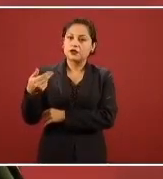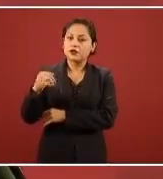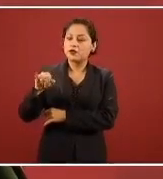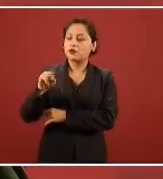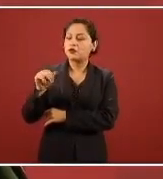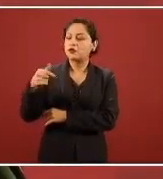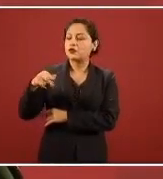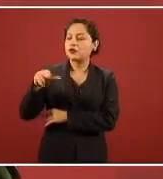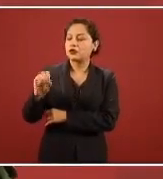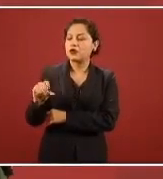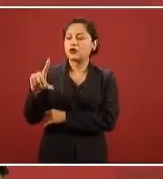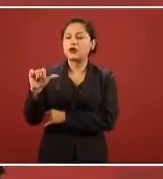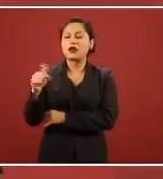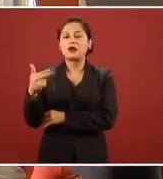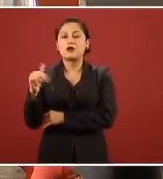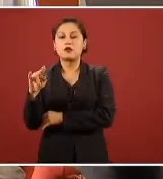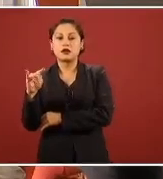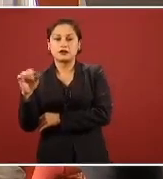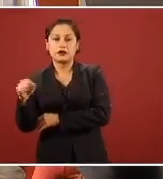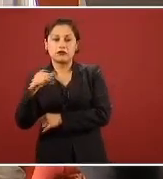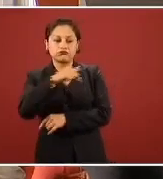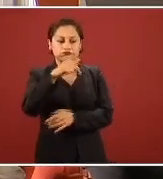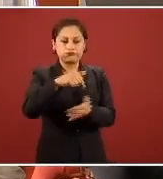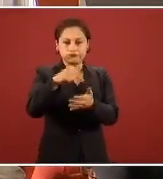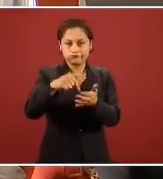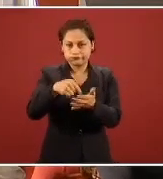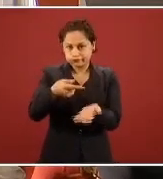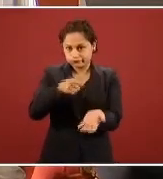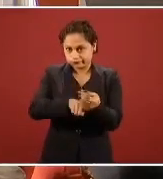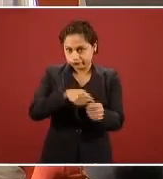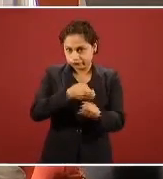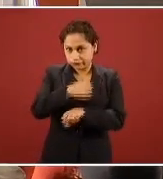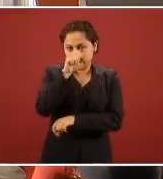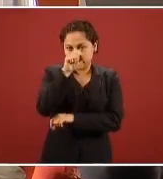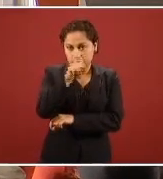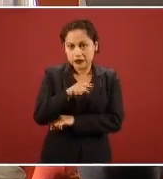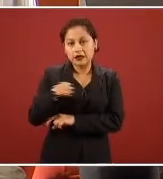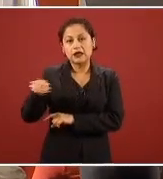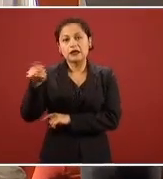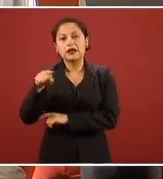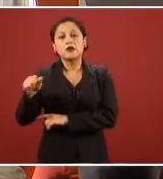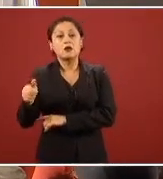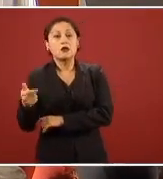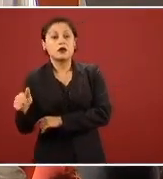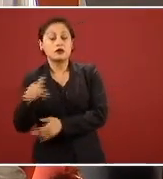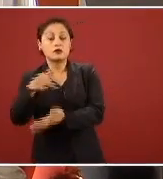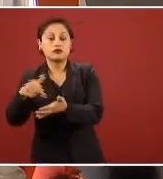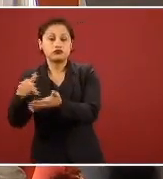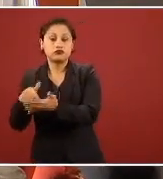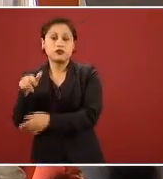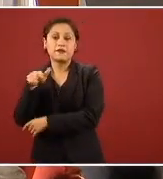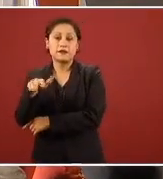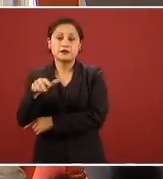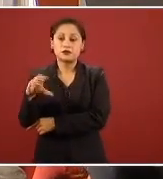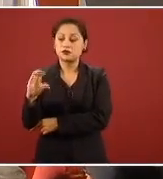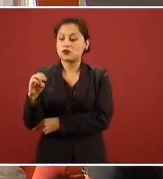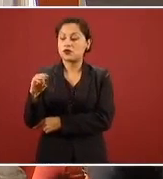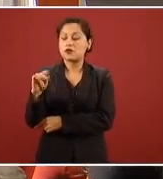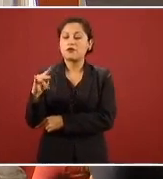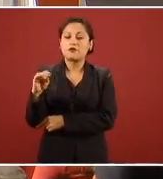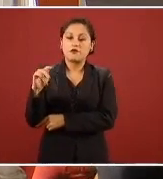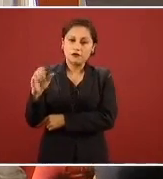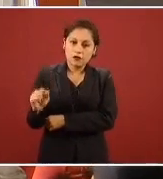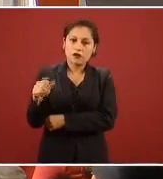Huerta. Y en Guanajuato, 18 compañías, como Comonfort, wow, a Paseo a